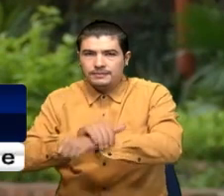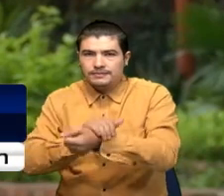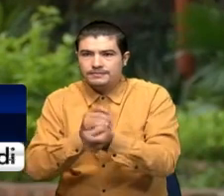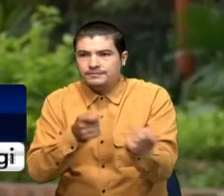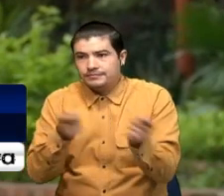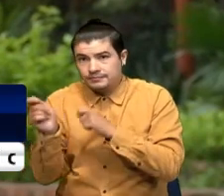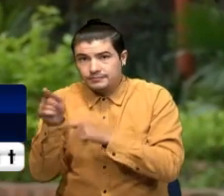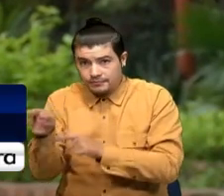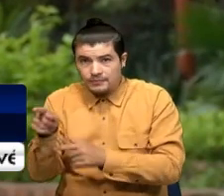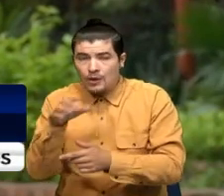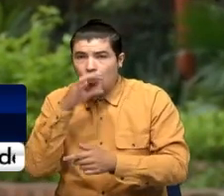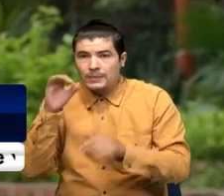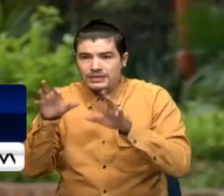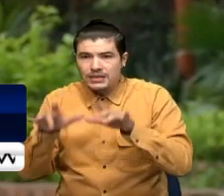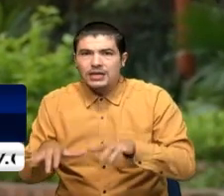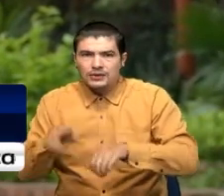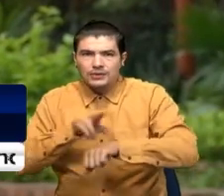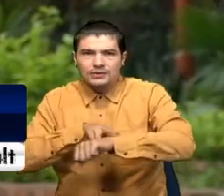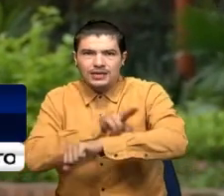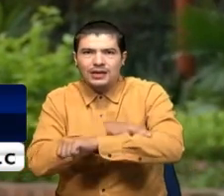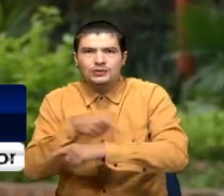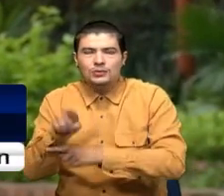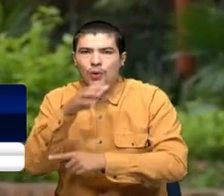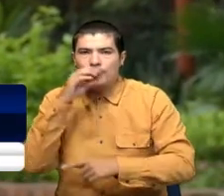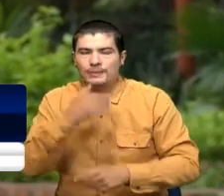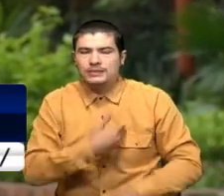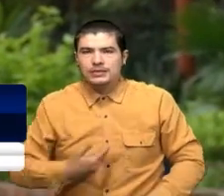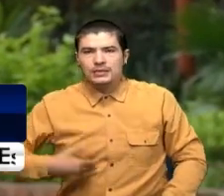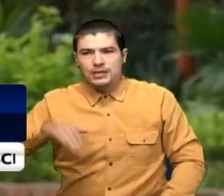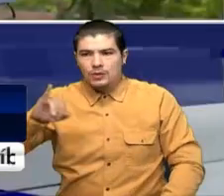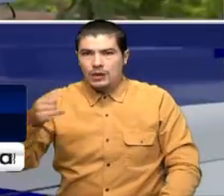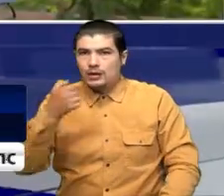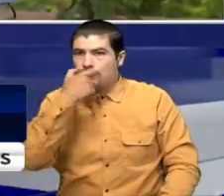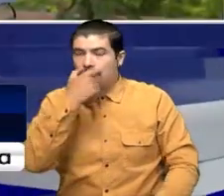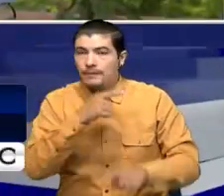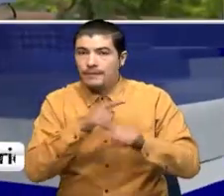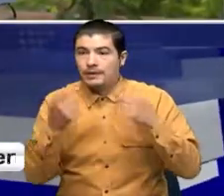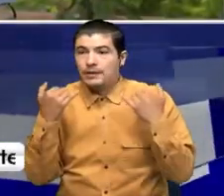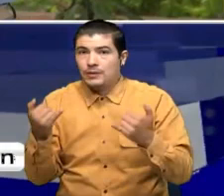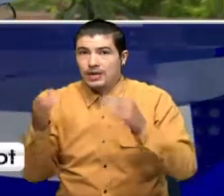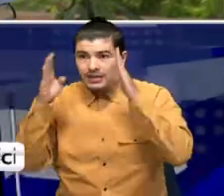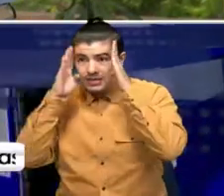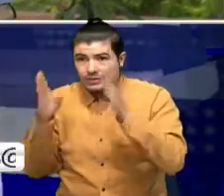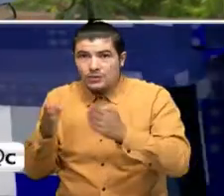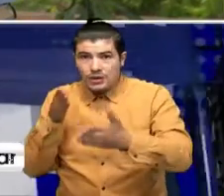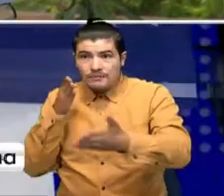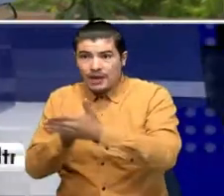como lo han denominado, del secretario de despacho de Juan Guaidó. Entre tanto, se está pidiendo la intervención